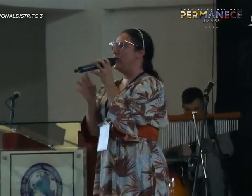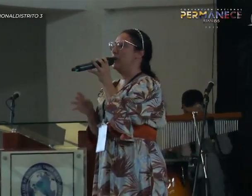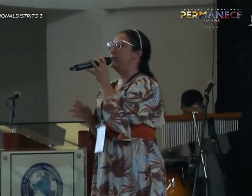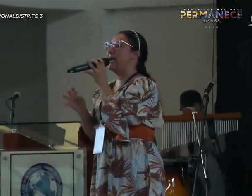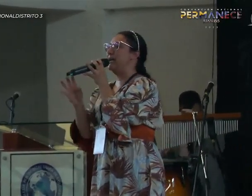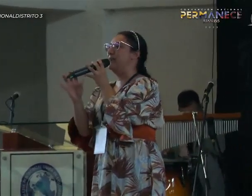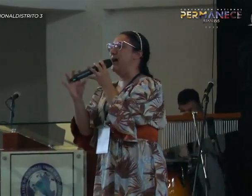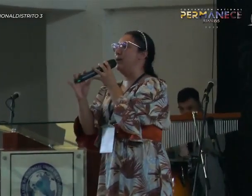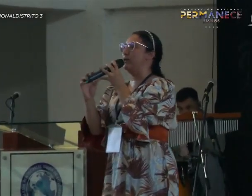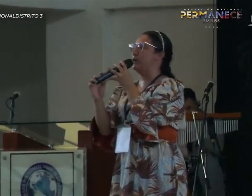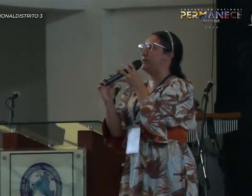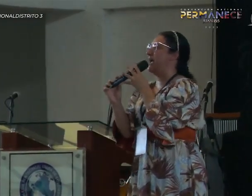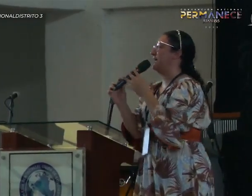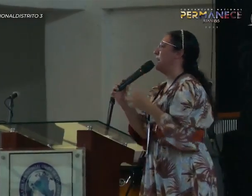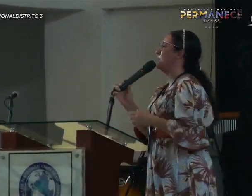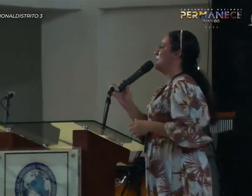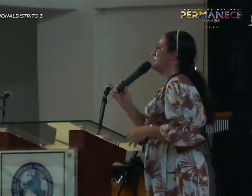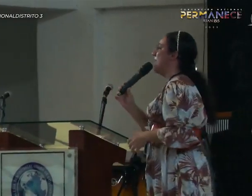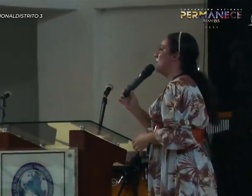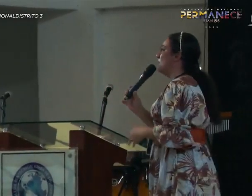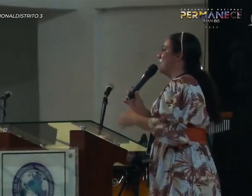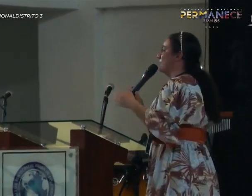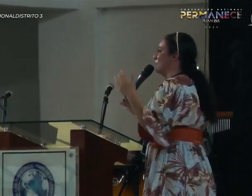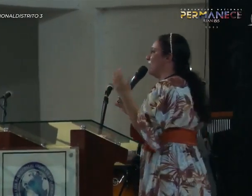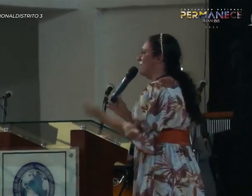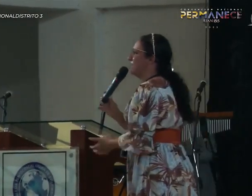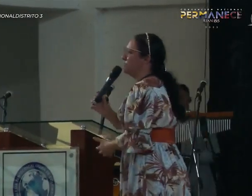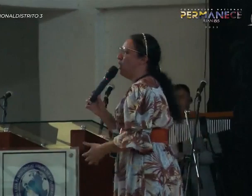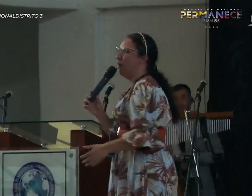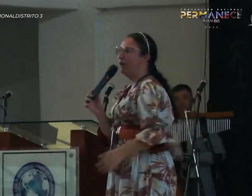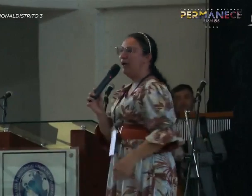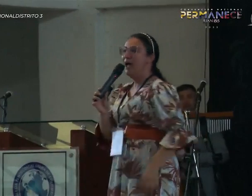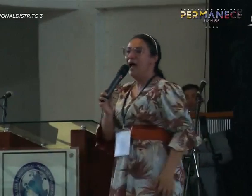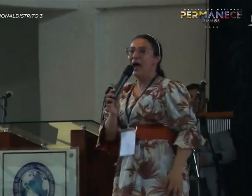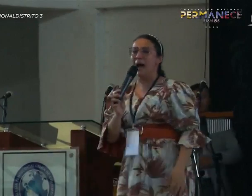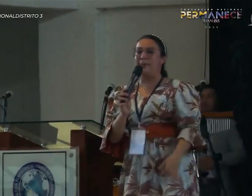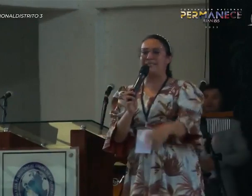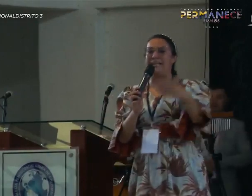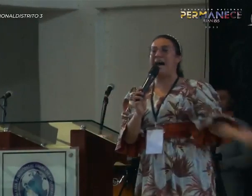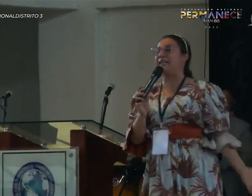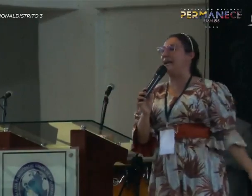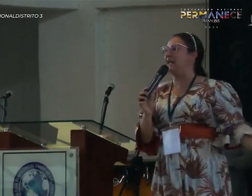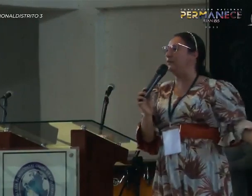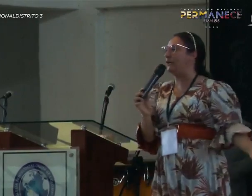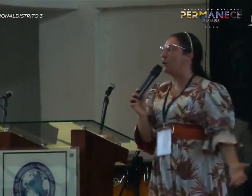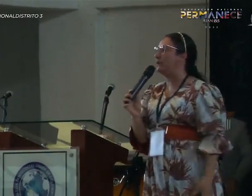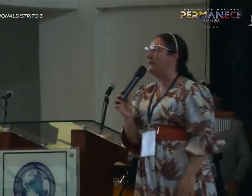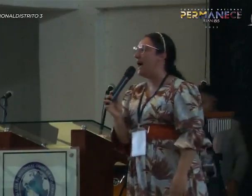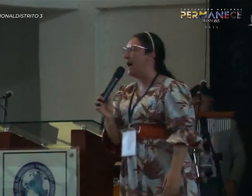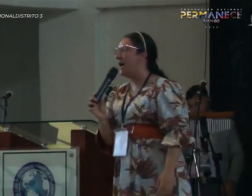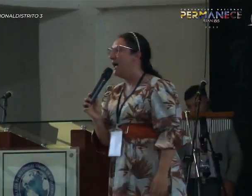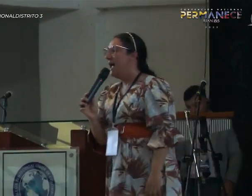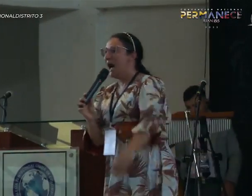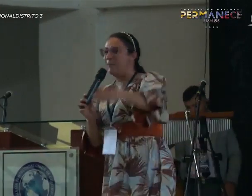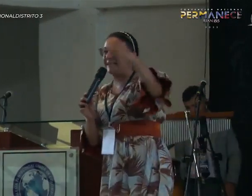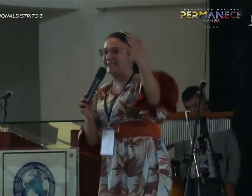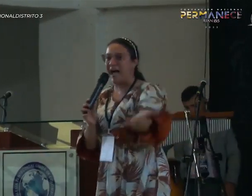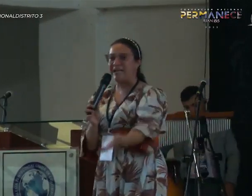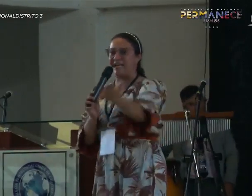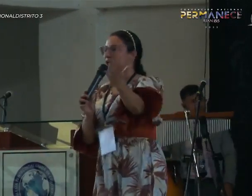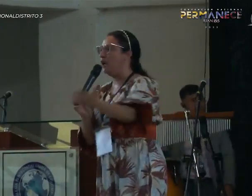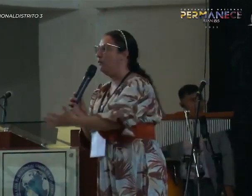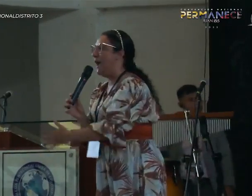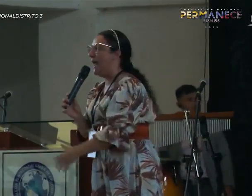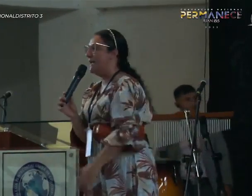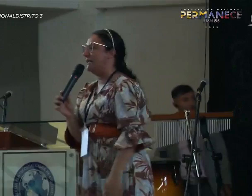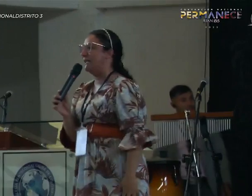Yo no sé, hermano, yo sé que hemos pasado un momento bonito. A pesar de la dificultad, a pesar que